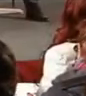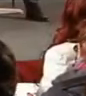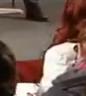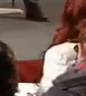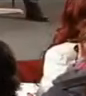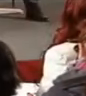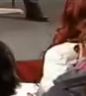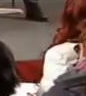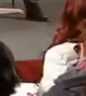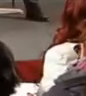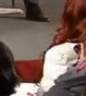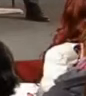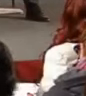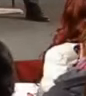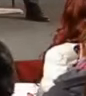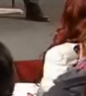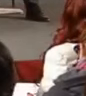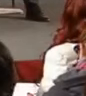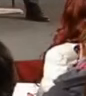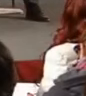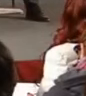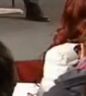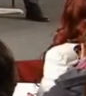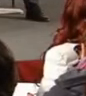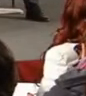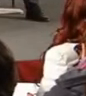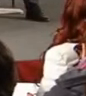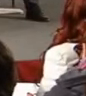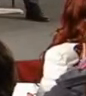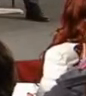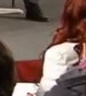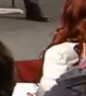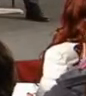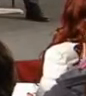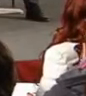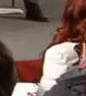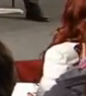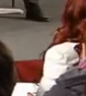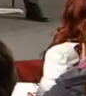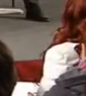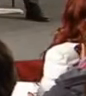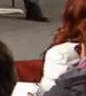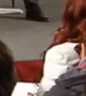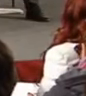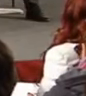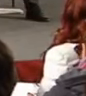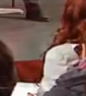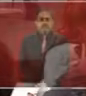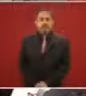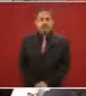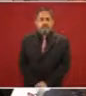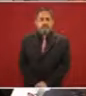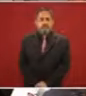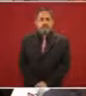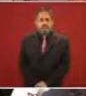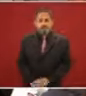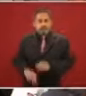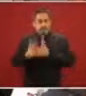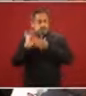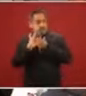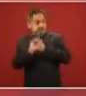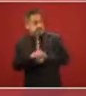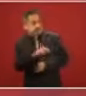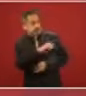hay robadera, si lo que impera es la corrupción, pues